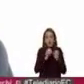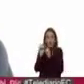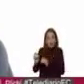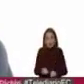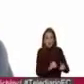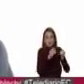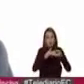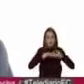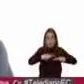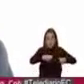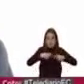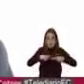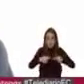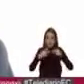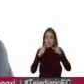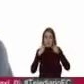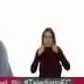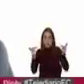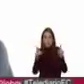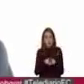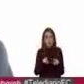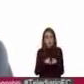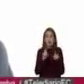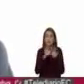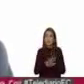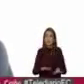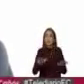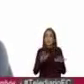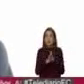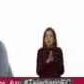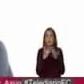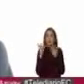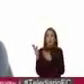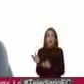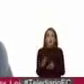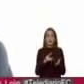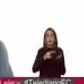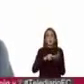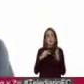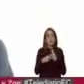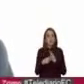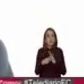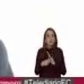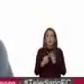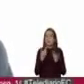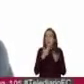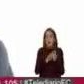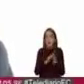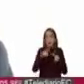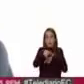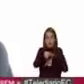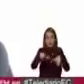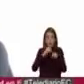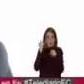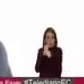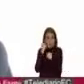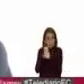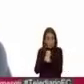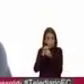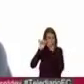de cortar lo que se denomina muchas veces la grasa del sector público, es decir, puestos de trabajo o instituciones que no